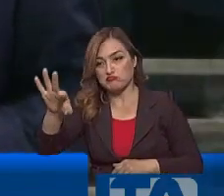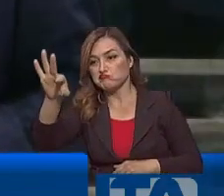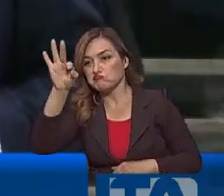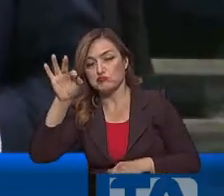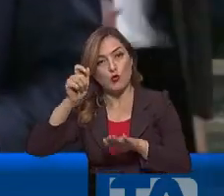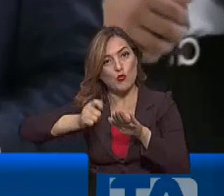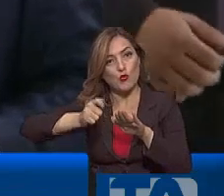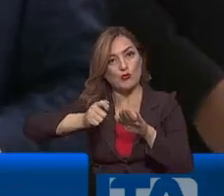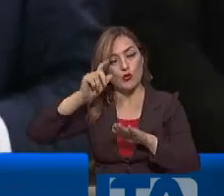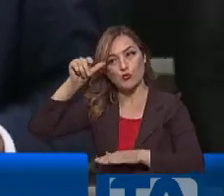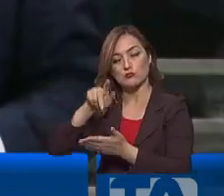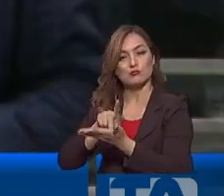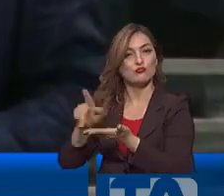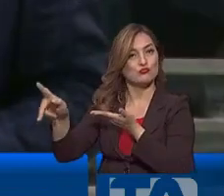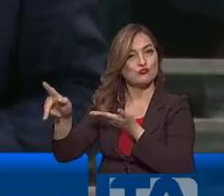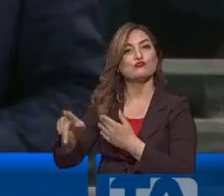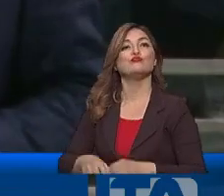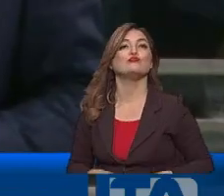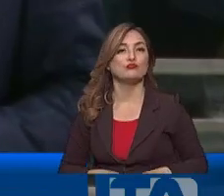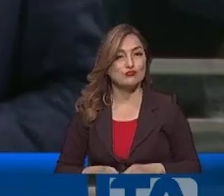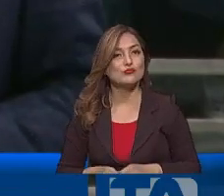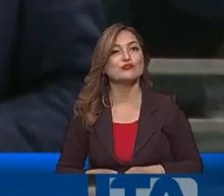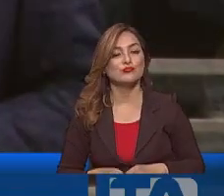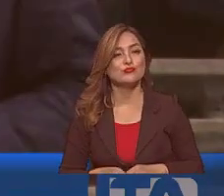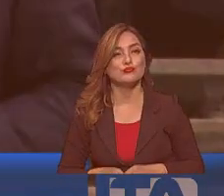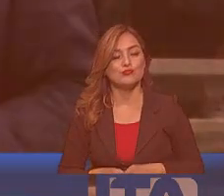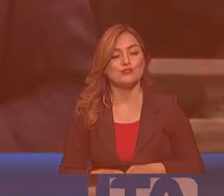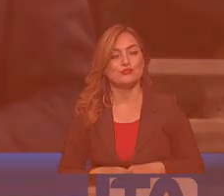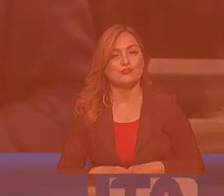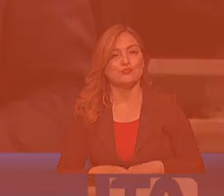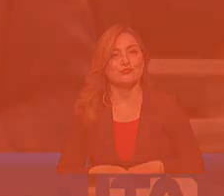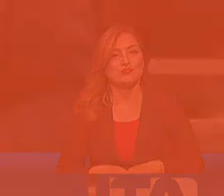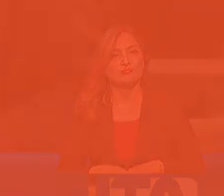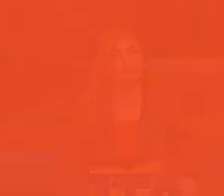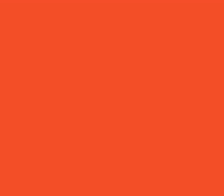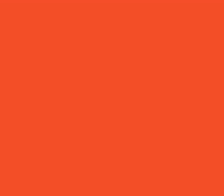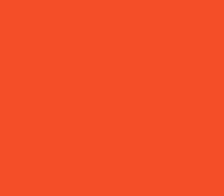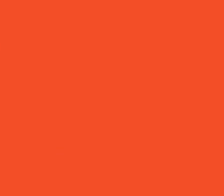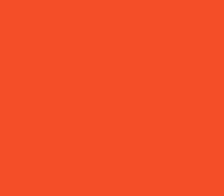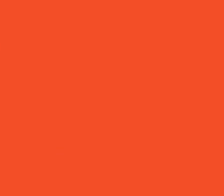de cuenta, el pago correrá de cuenta del Estado ecuatoriano.